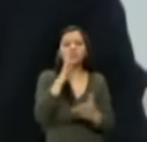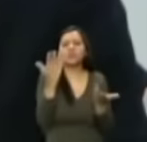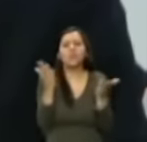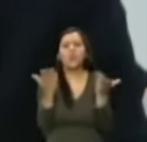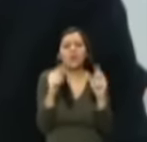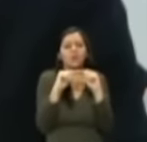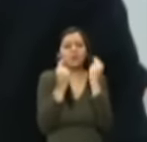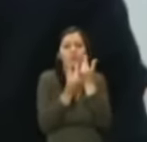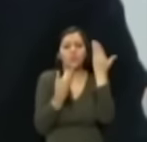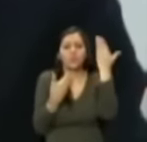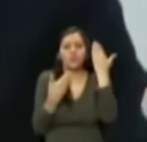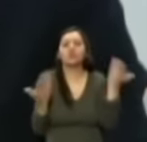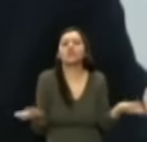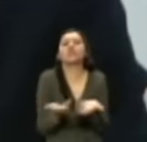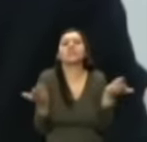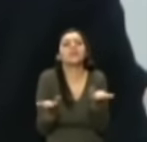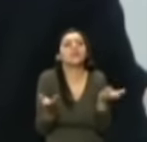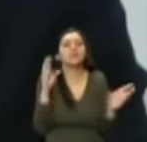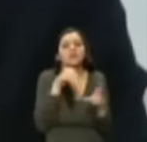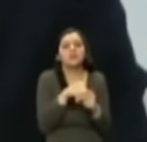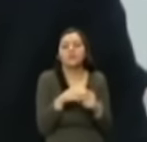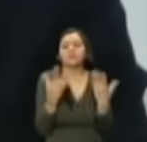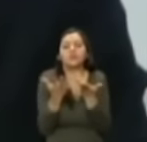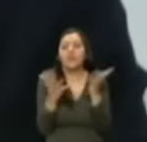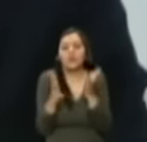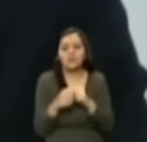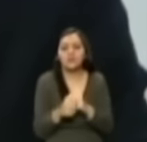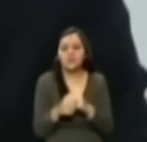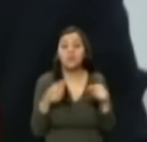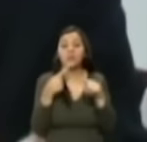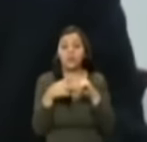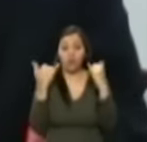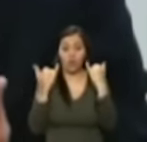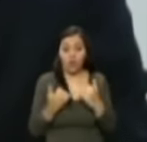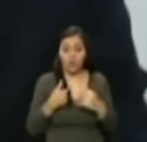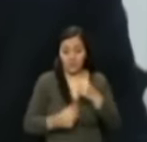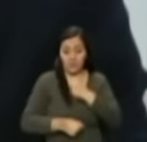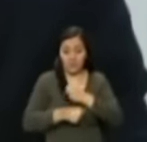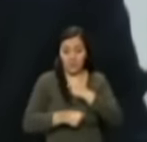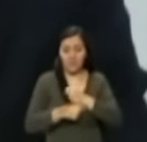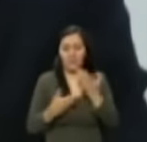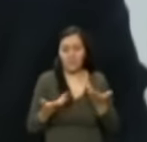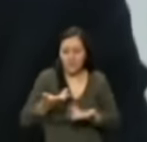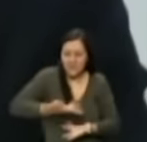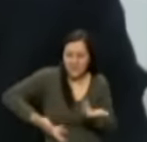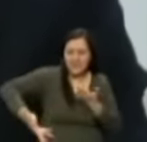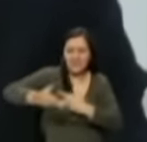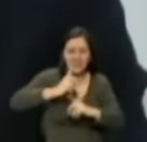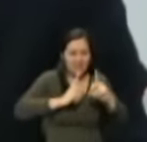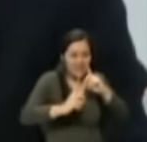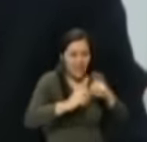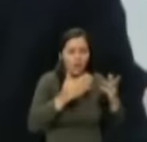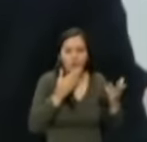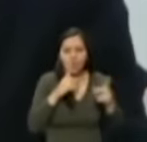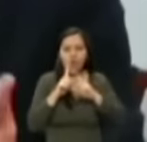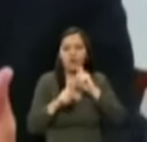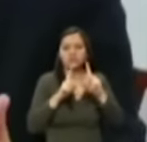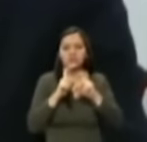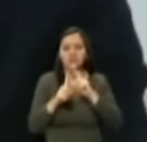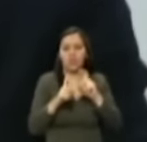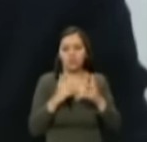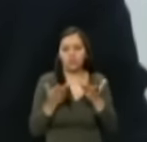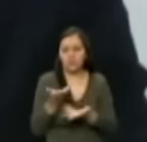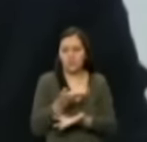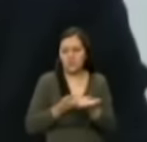organizaciones políticas. Nosotros hemos trabajado en esta administración en generar espacios de diálogo, de debate con consejos consultivos con